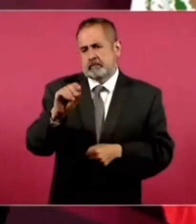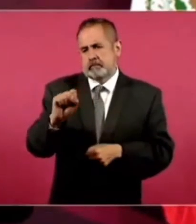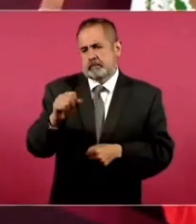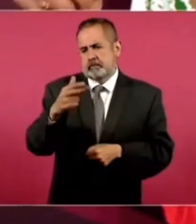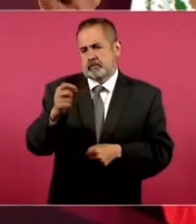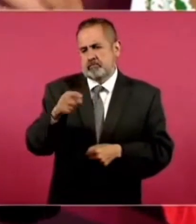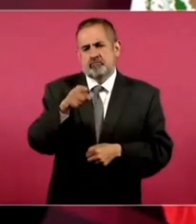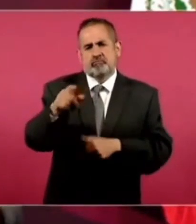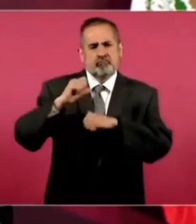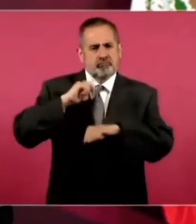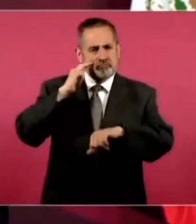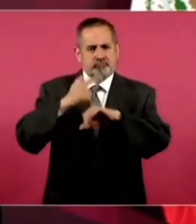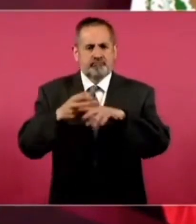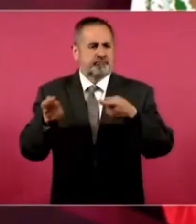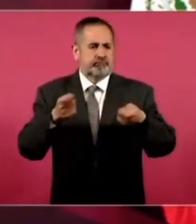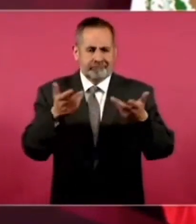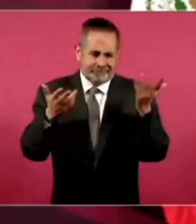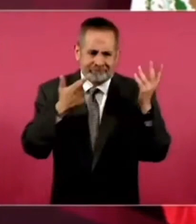y de esa manera